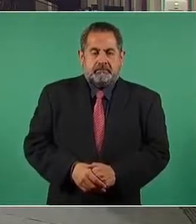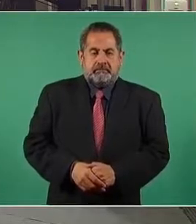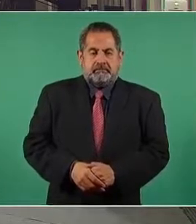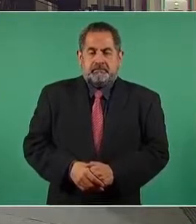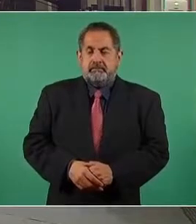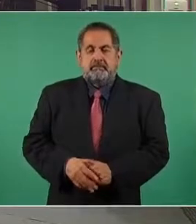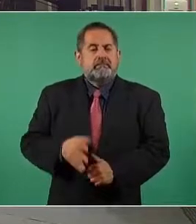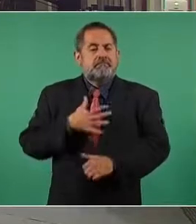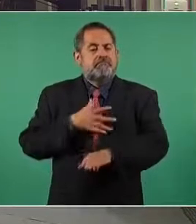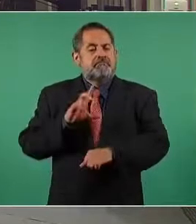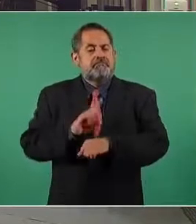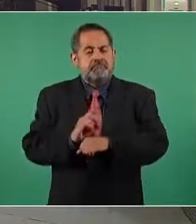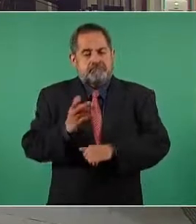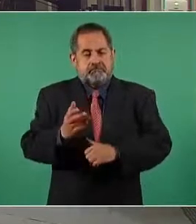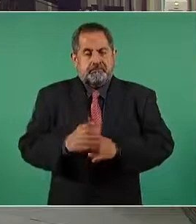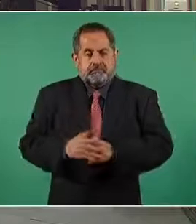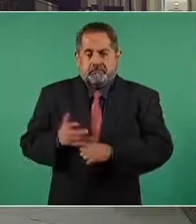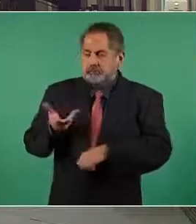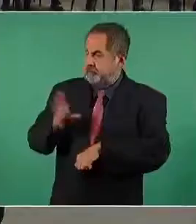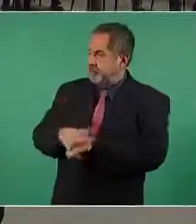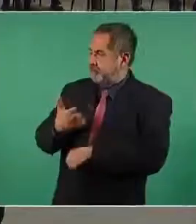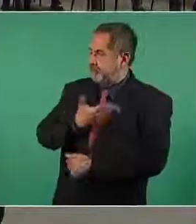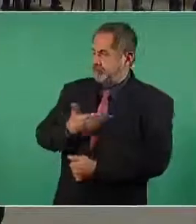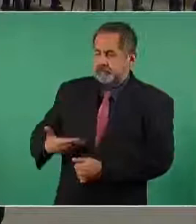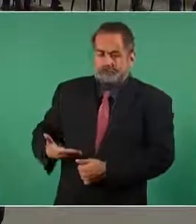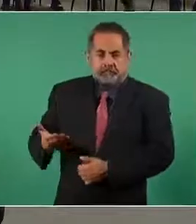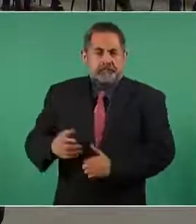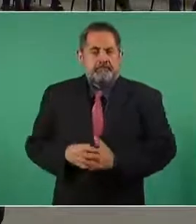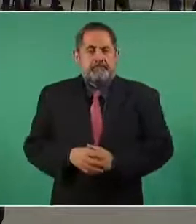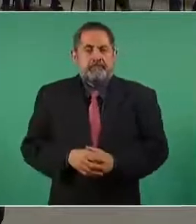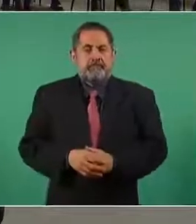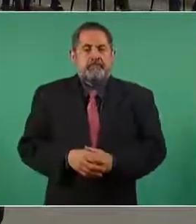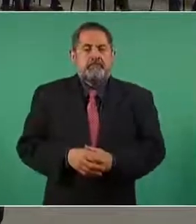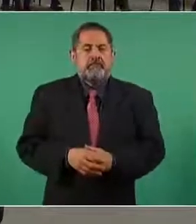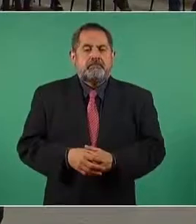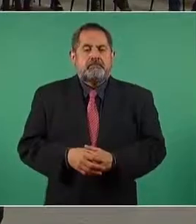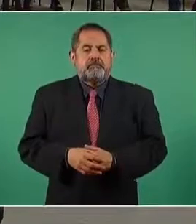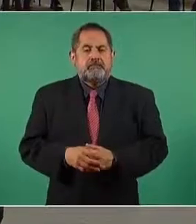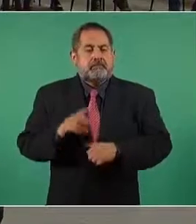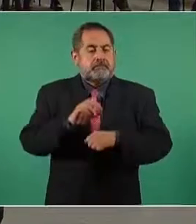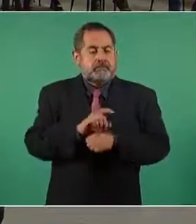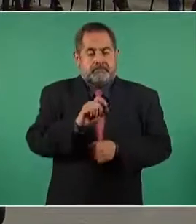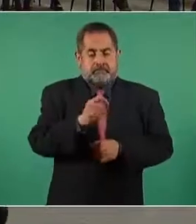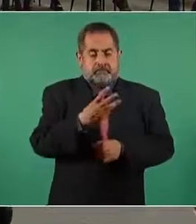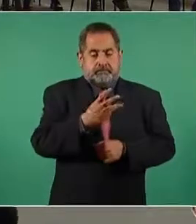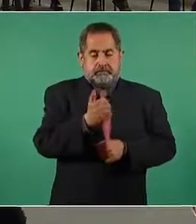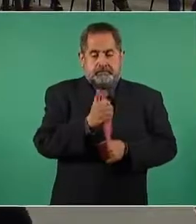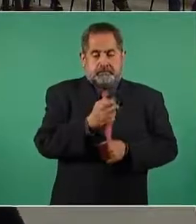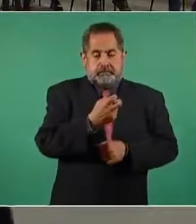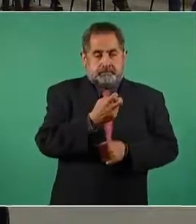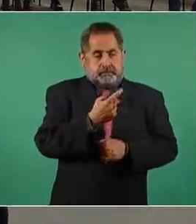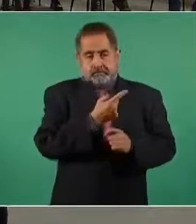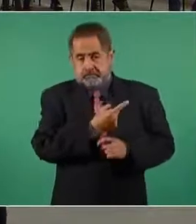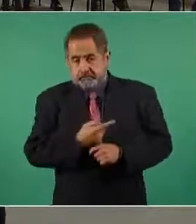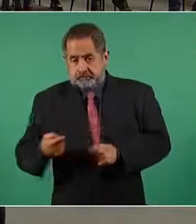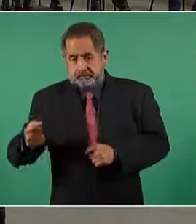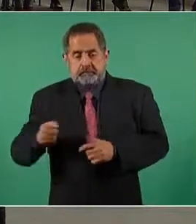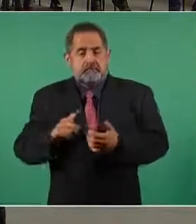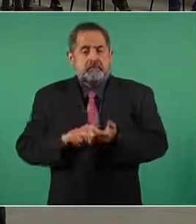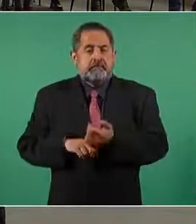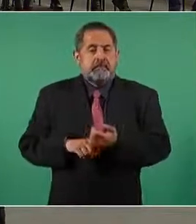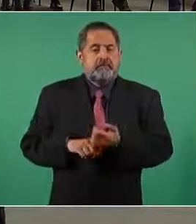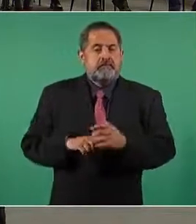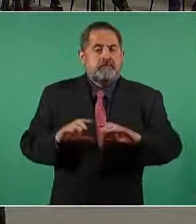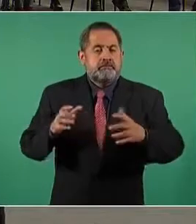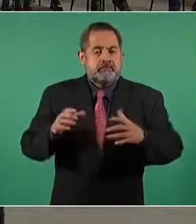Muy buenos días, con su permiso, señor presidente. Del 23 de agosto a la fecha, la ST,